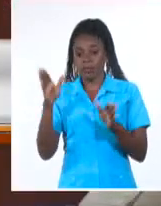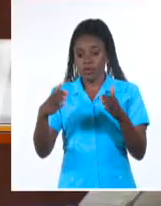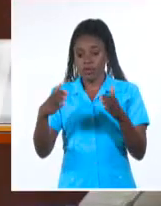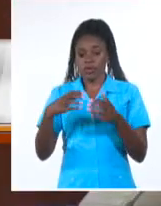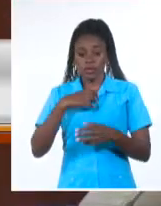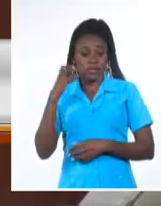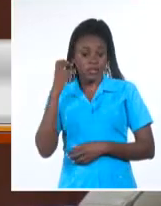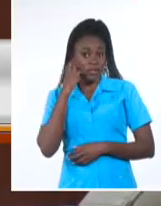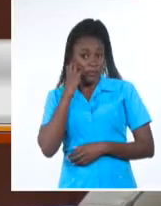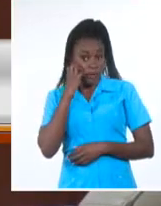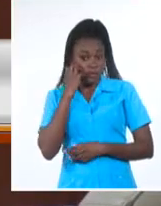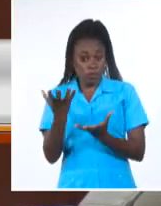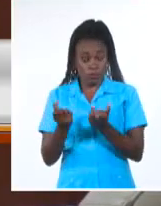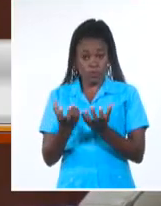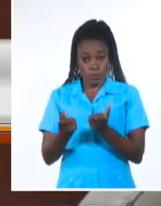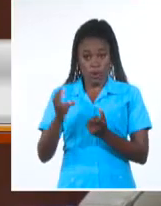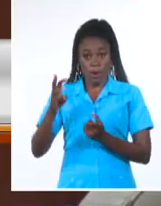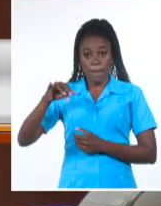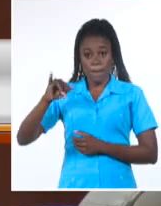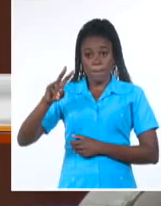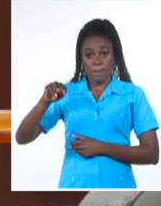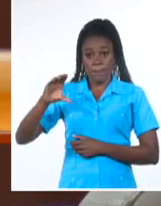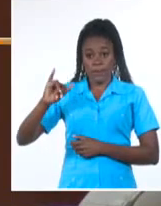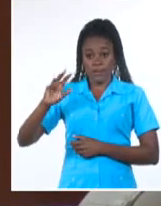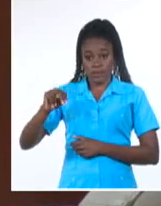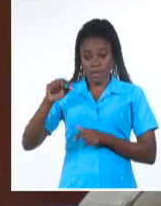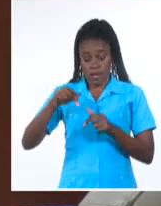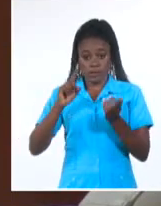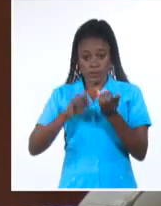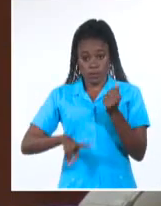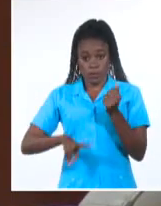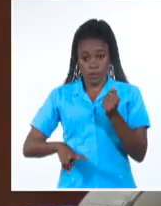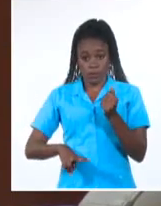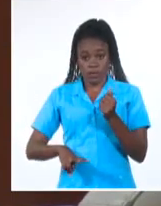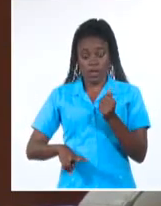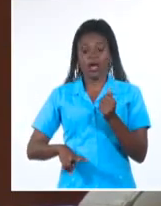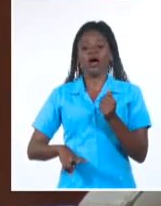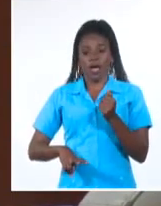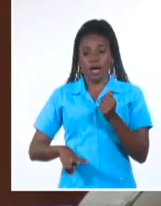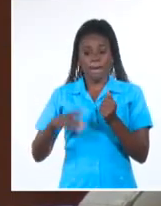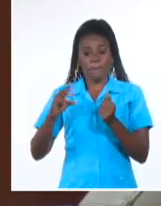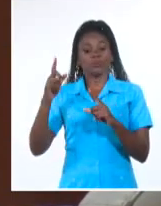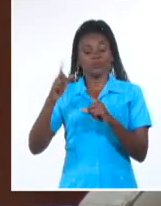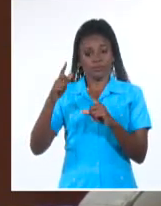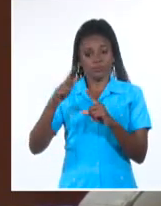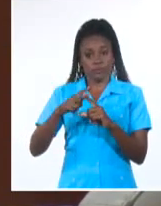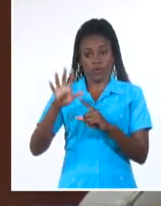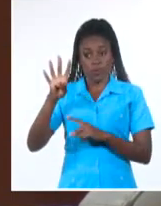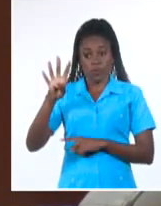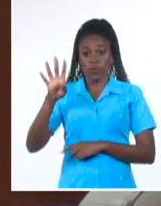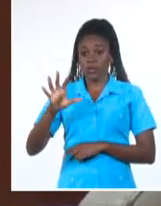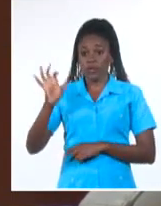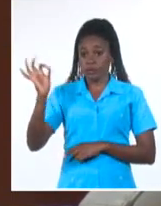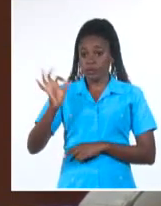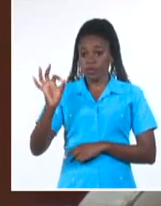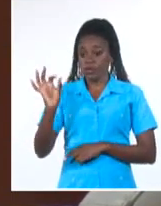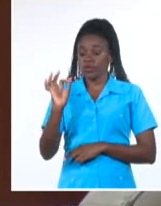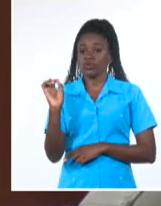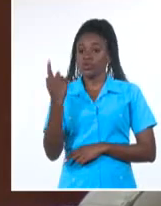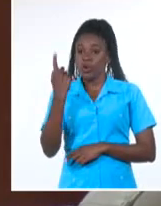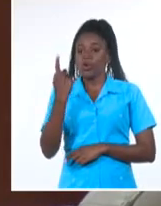MINCIN en las provincias de 2.325 toneladas. El 45% solo fue a los